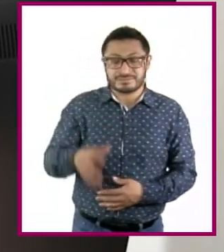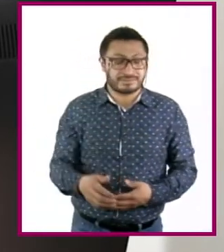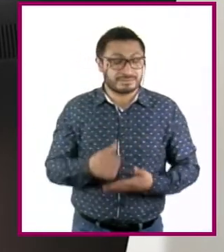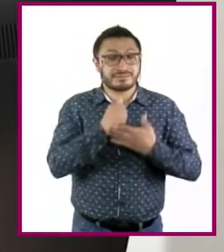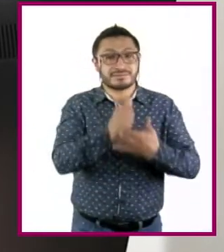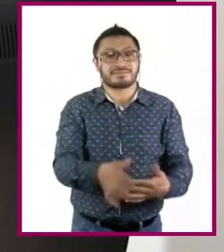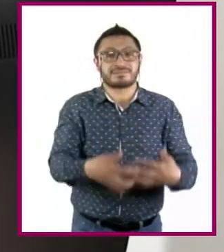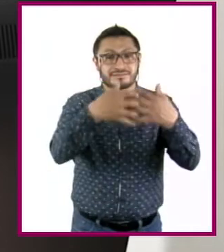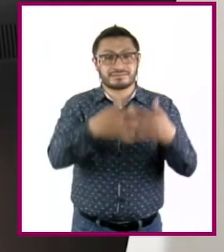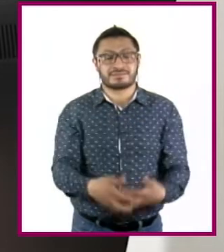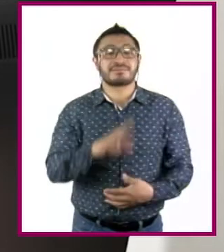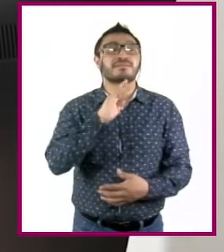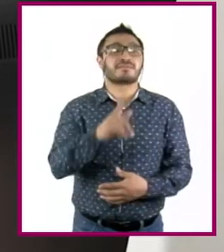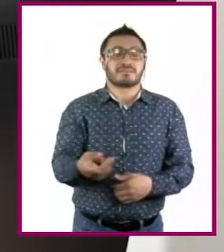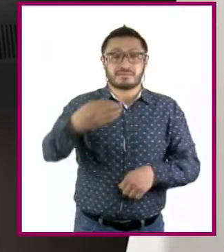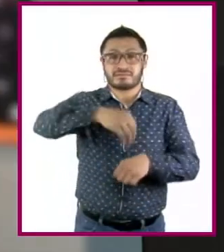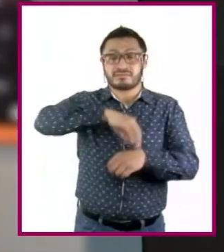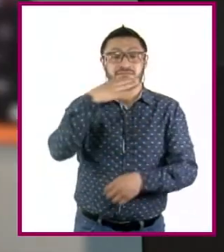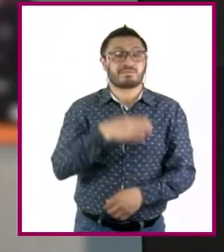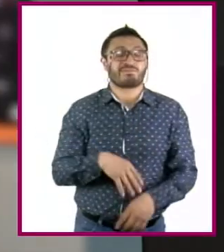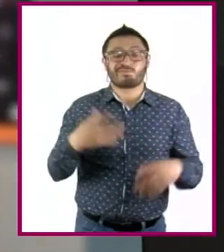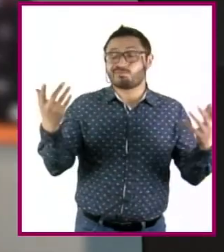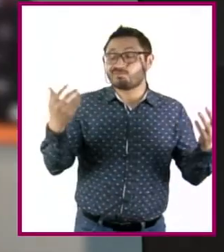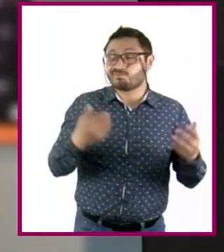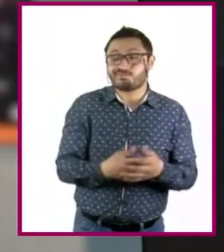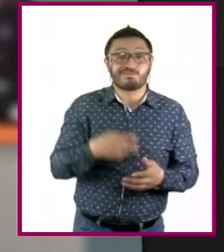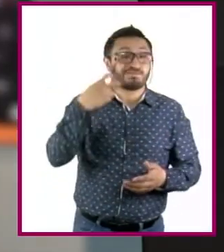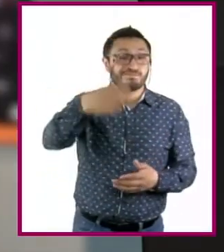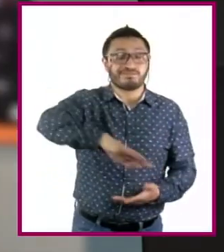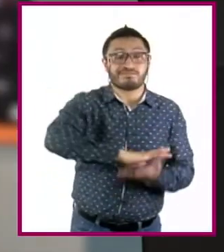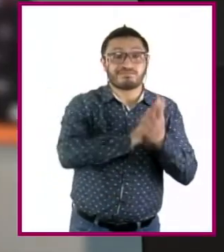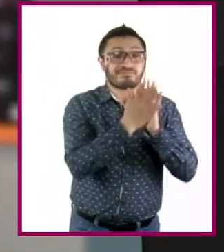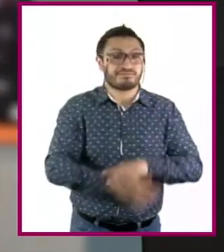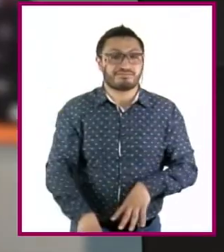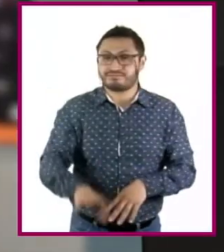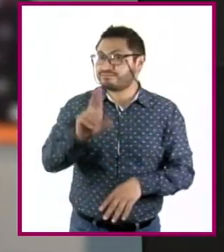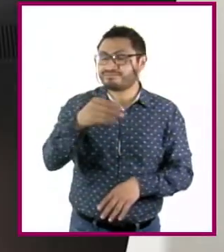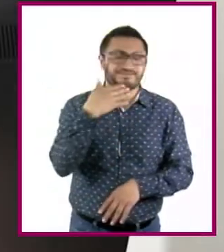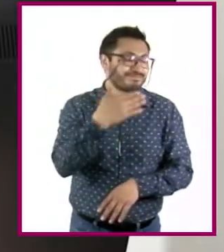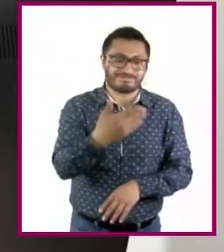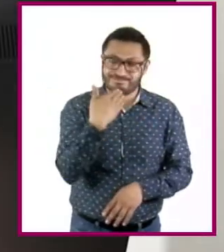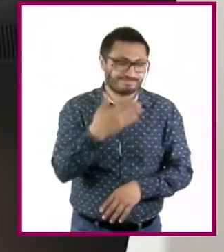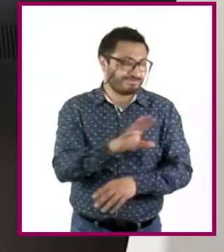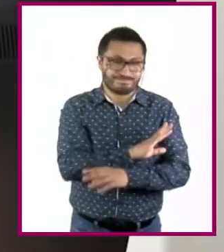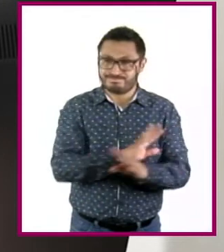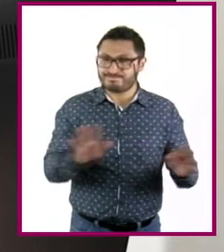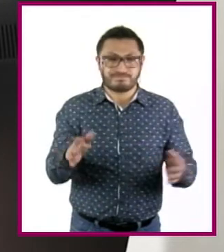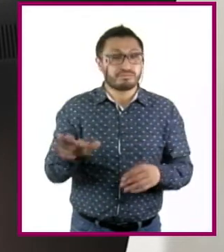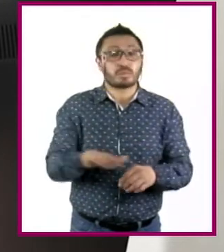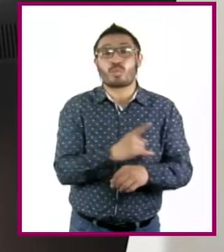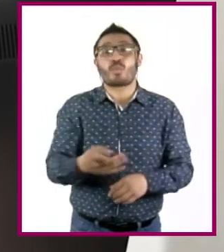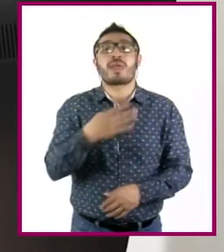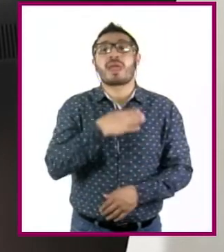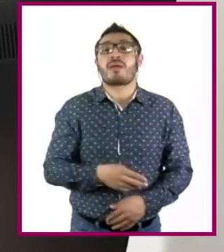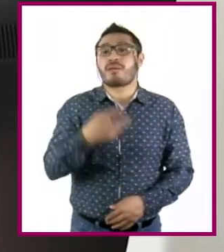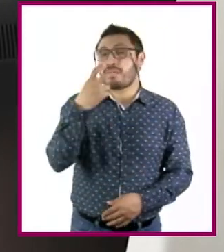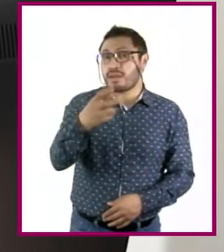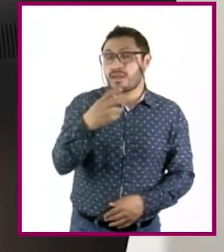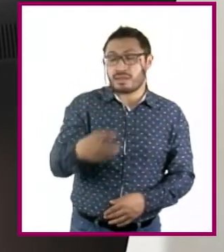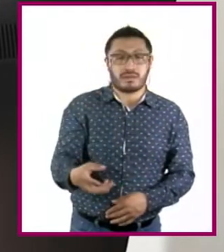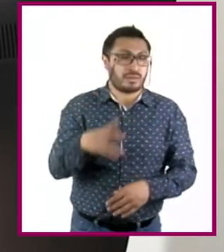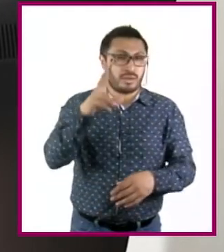fueran mejores para impartir justicia es lo que las hace poco conveniente para lo mismo. Porque justo al no padecer todo lo